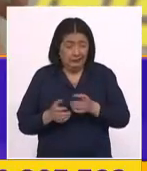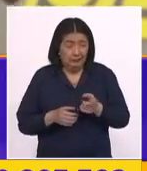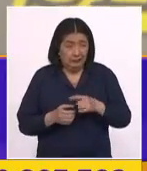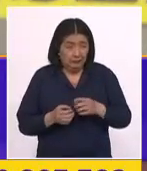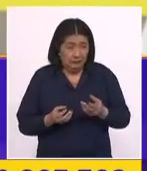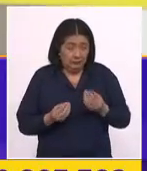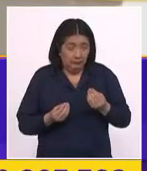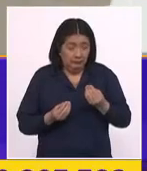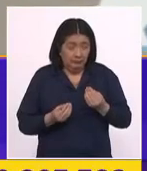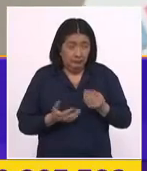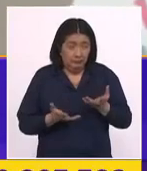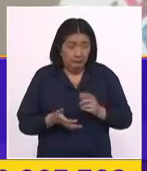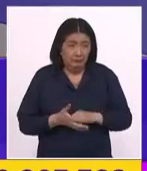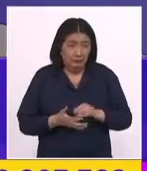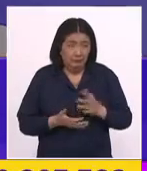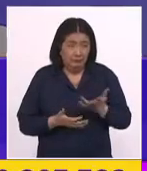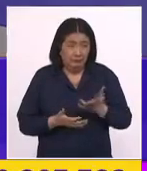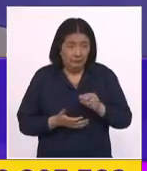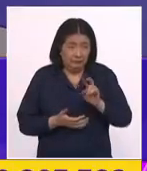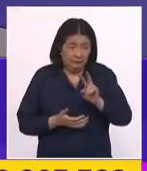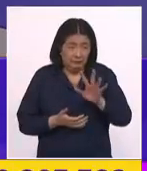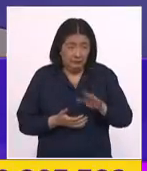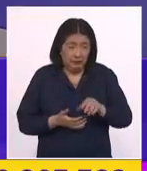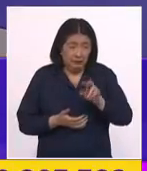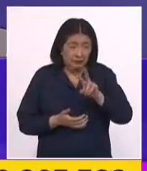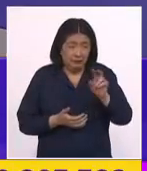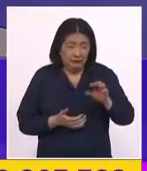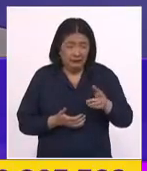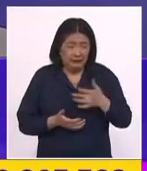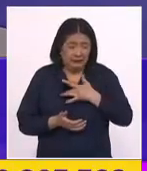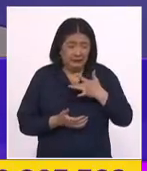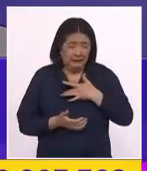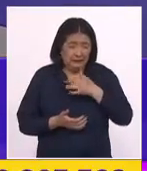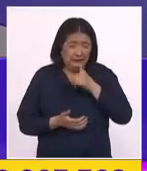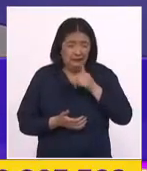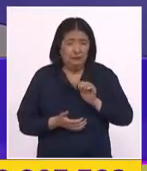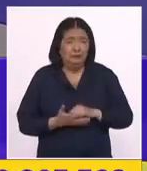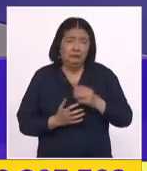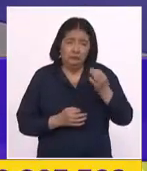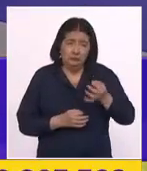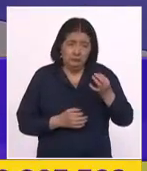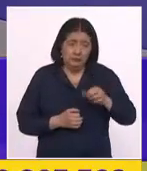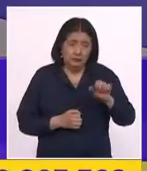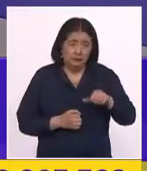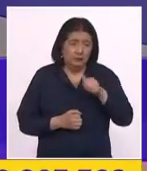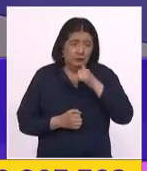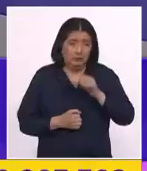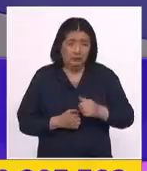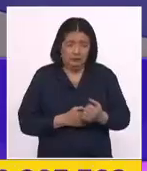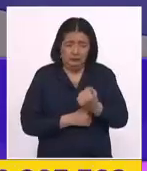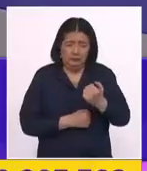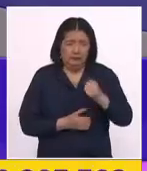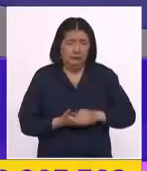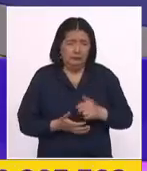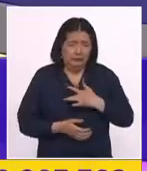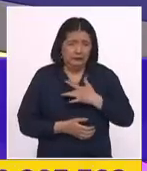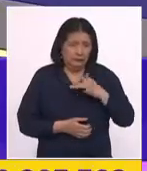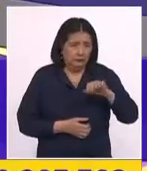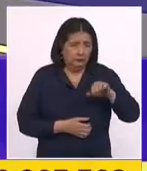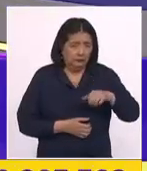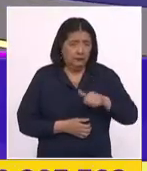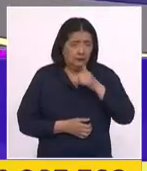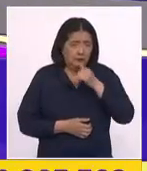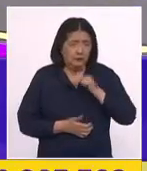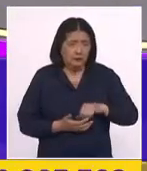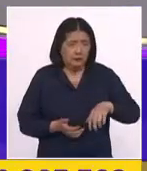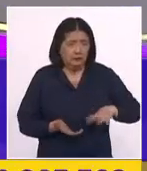los 25 o los 25 o los 20 kilómetros voy a sentir. O sea, y de verdad, o sea, los dolores fueron muy fuertes, pues, porque sentí dolores